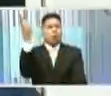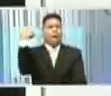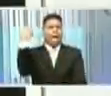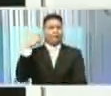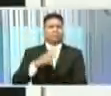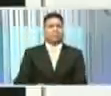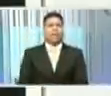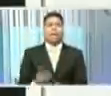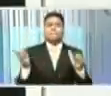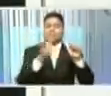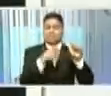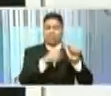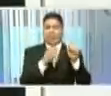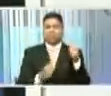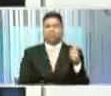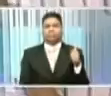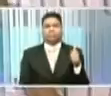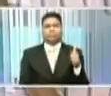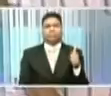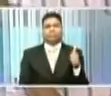etapa.